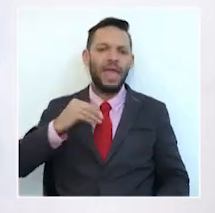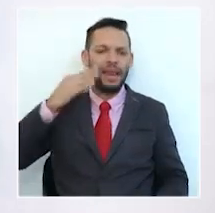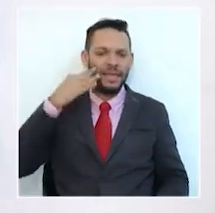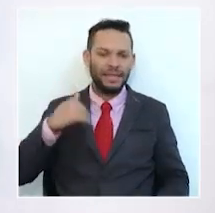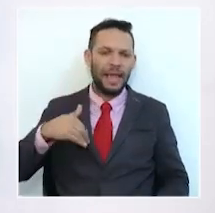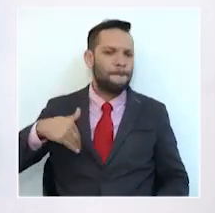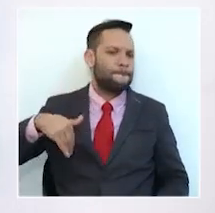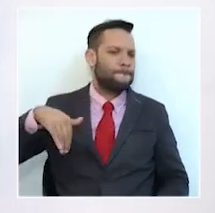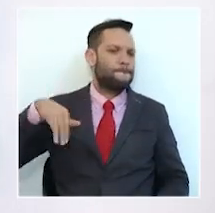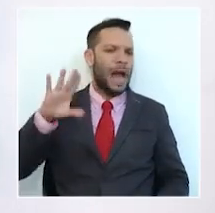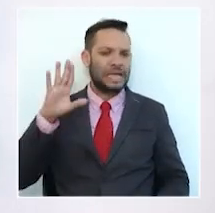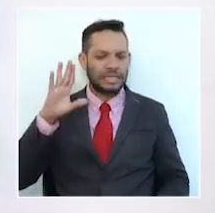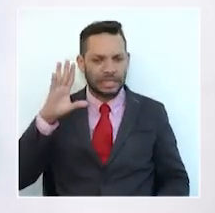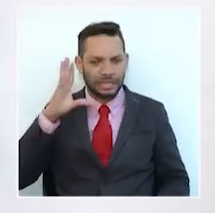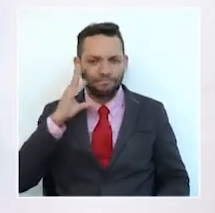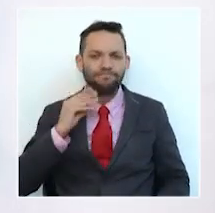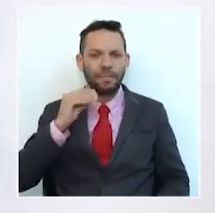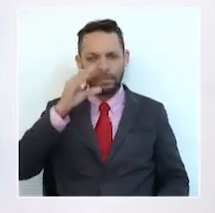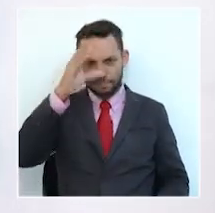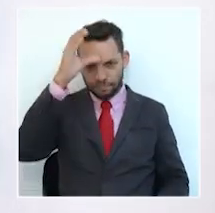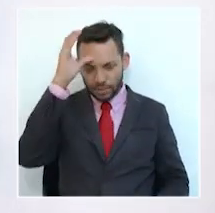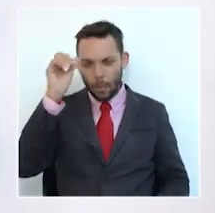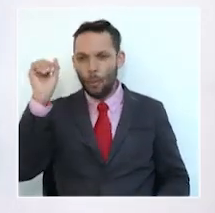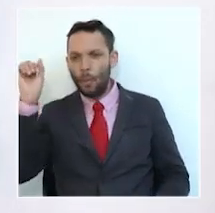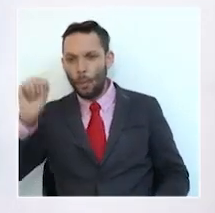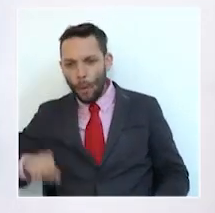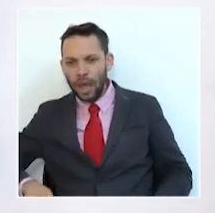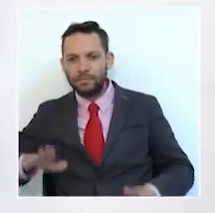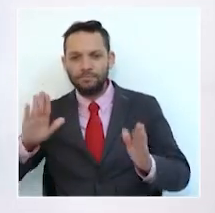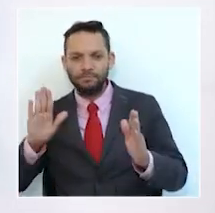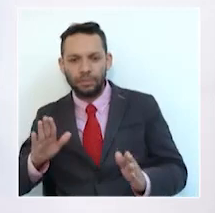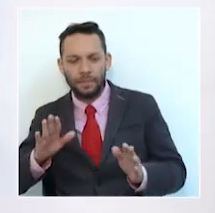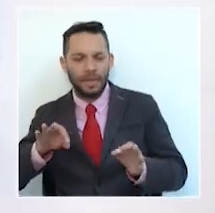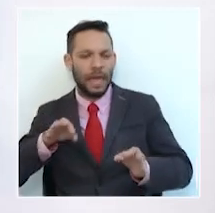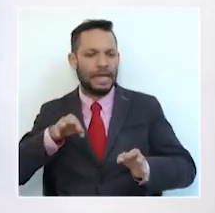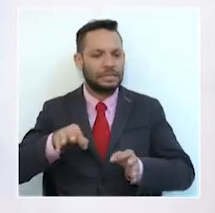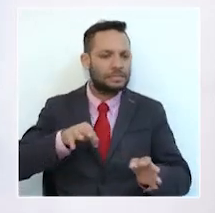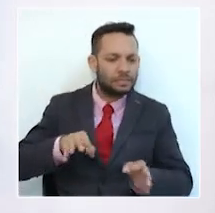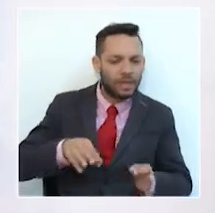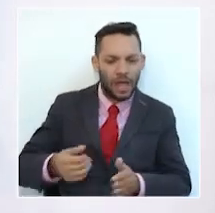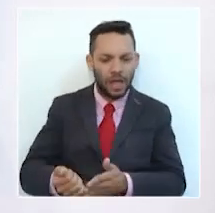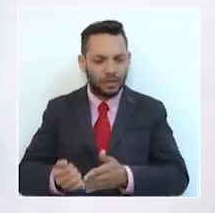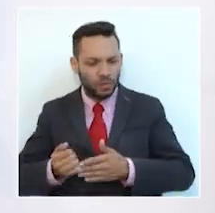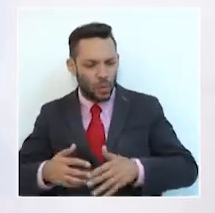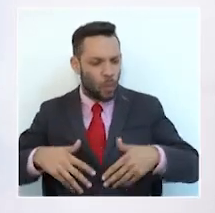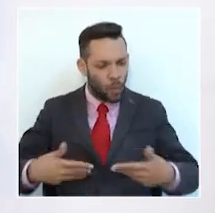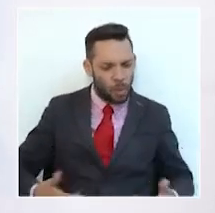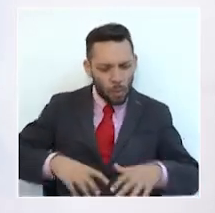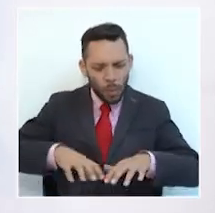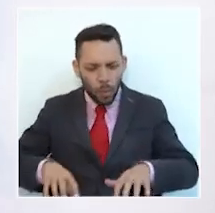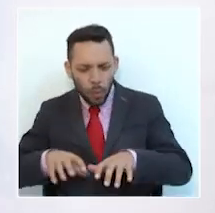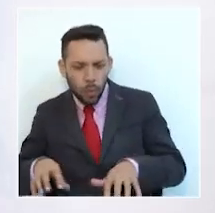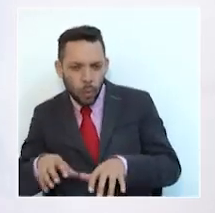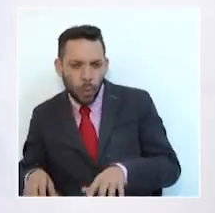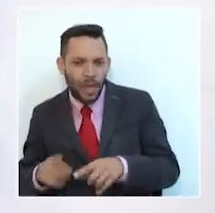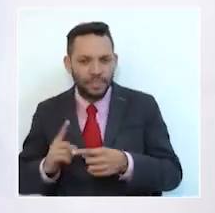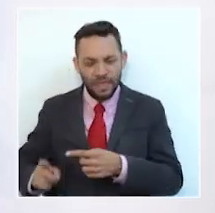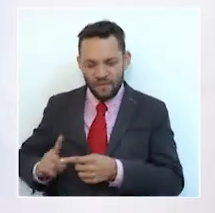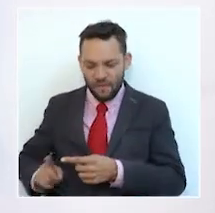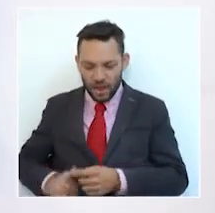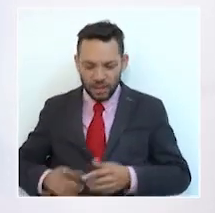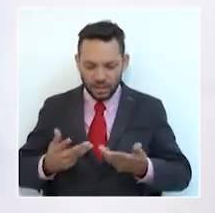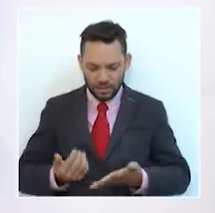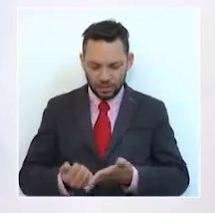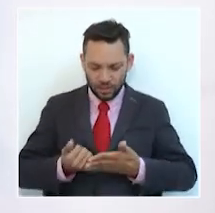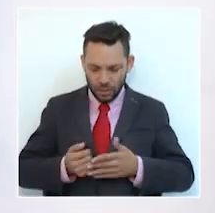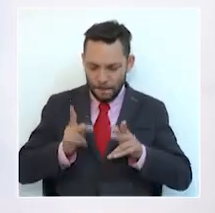campo y les puede explicar de forma personalizada cuáles son los procesos en los mecanismos de acción en las distintas patologías que tienen